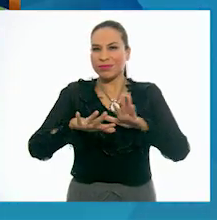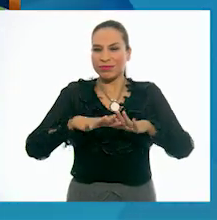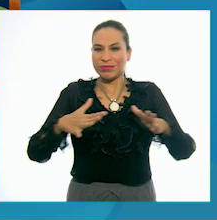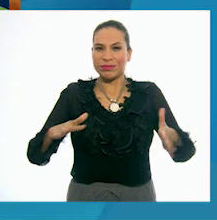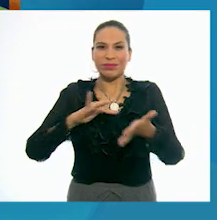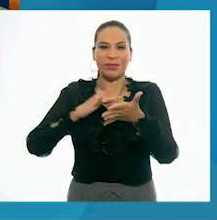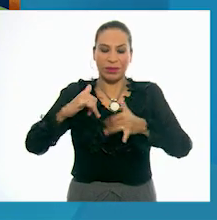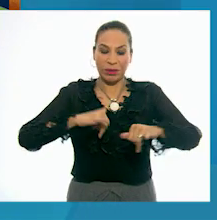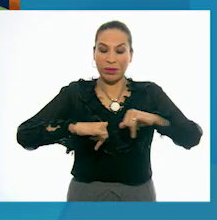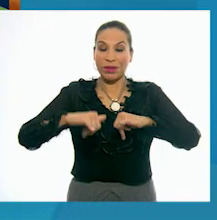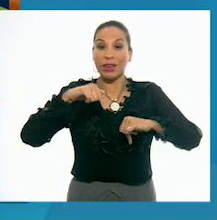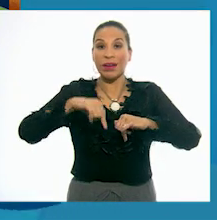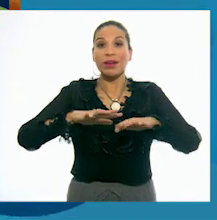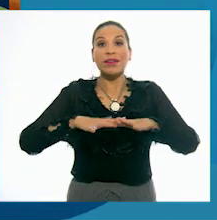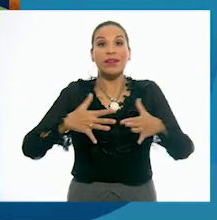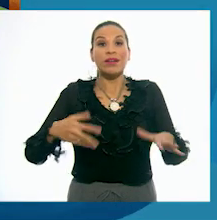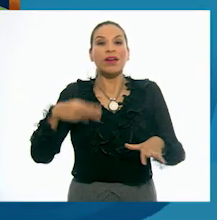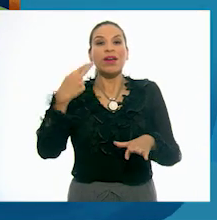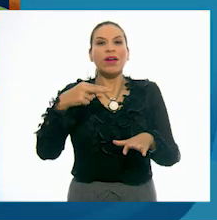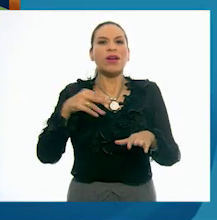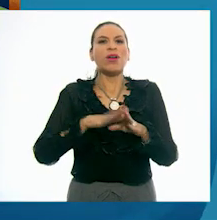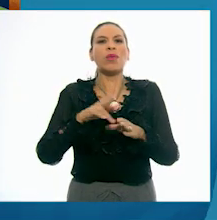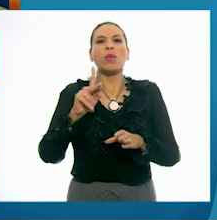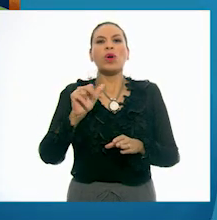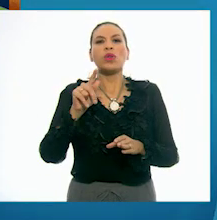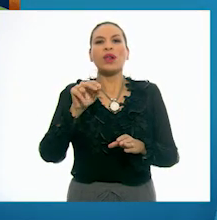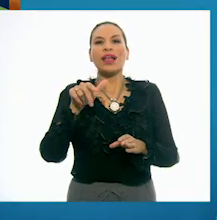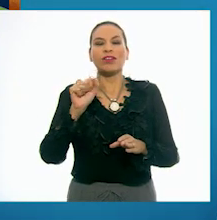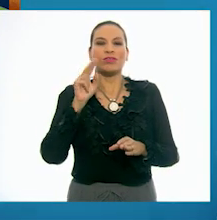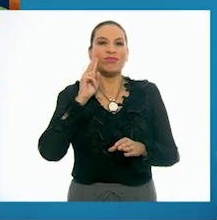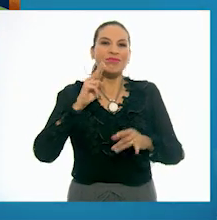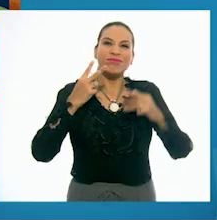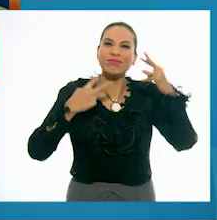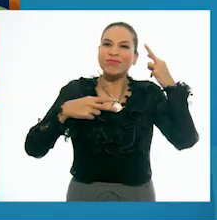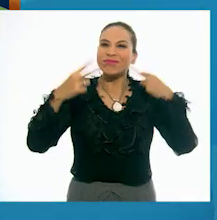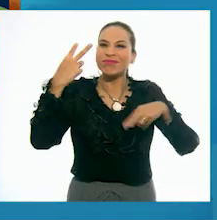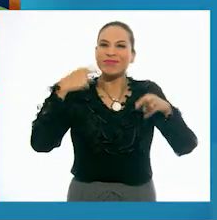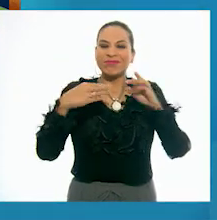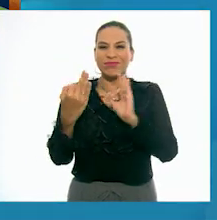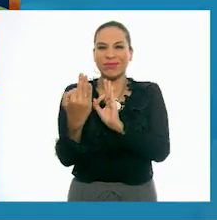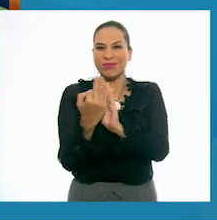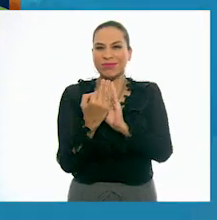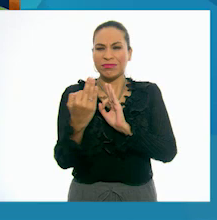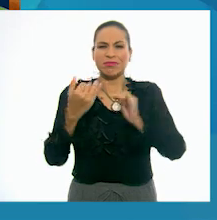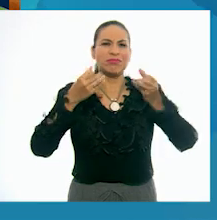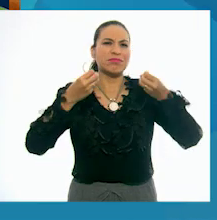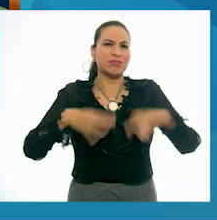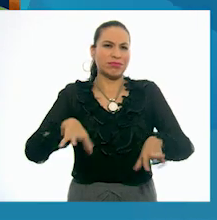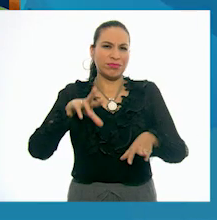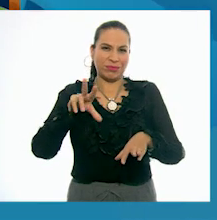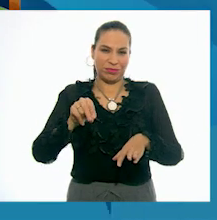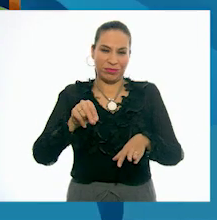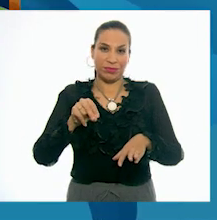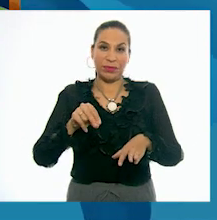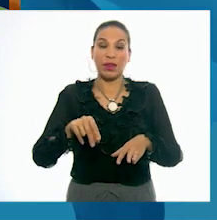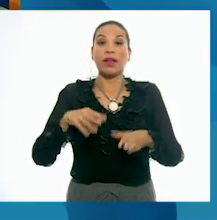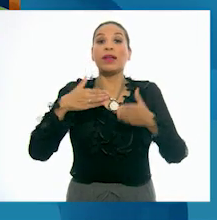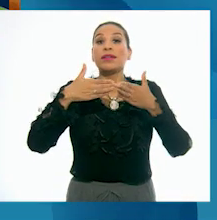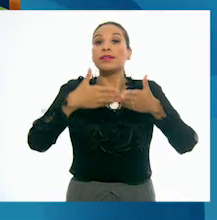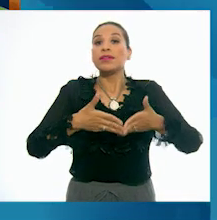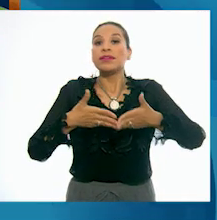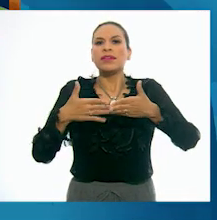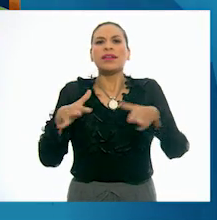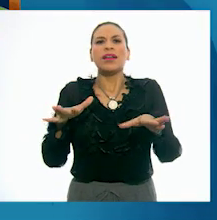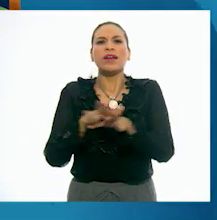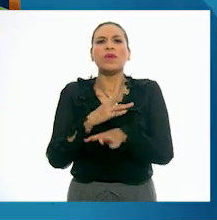Gracias a los mapas de los mares, llamados portulanos, se podían recorrer distancias pequeñas sin perderse. La navegación